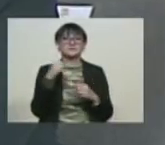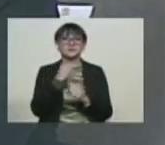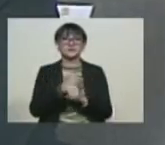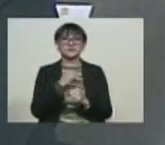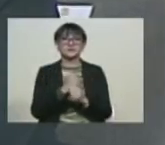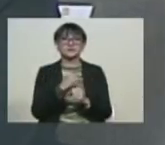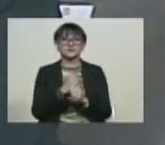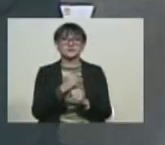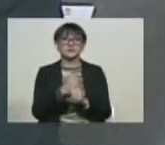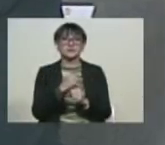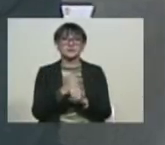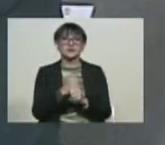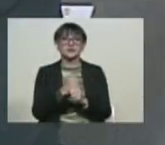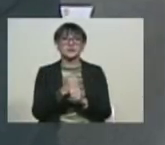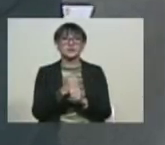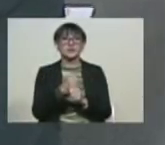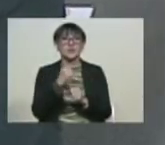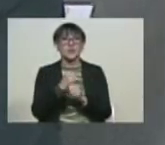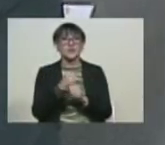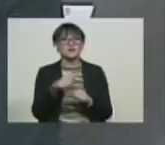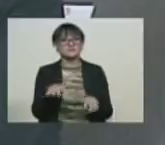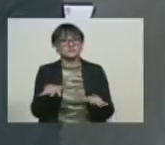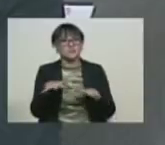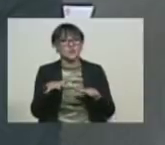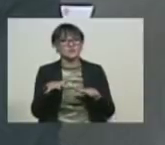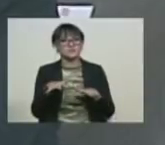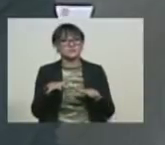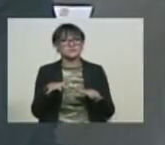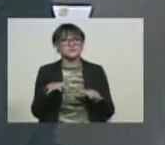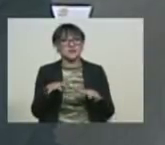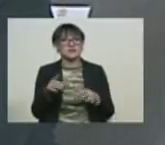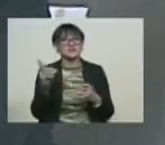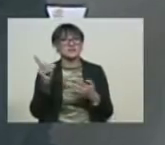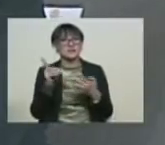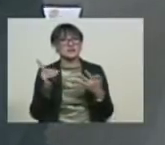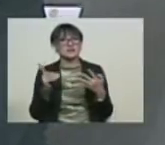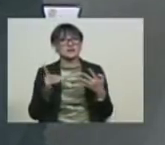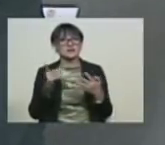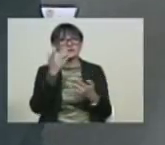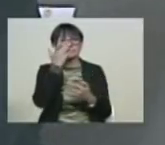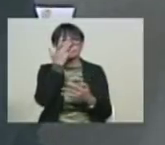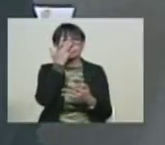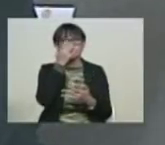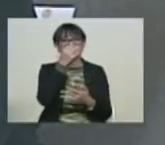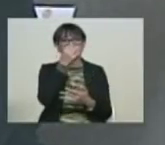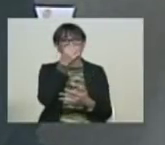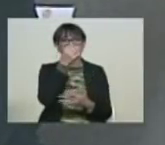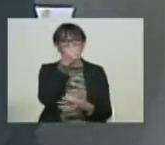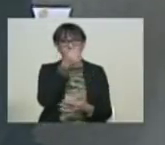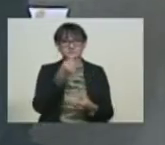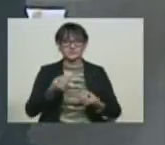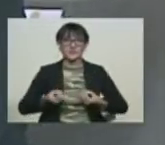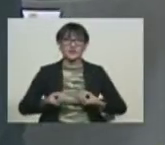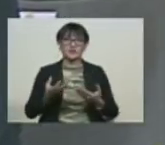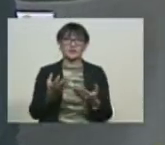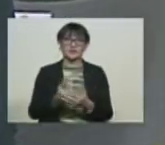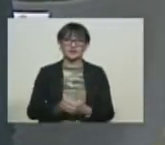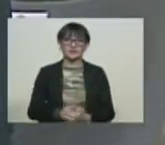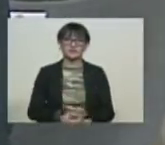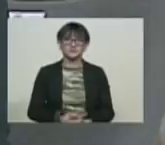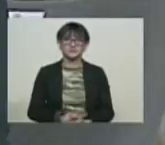trabajaron en esta obra tan emblemática y de tanto detalle y que garantizan